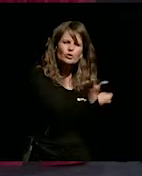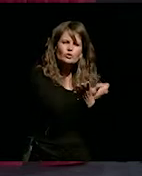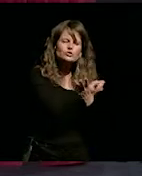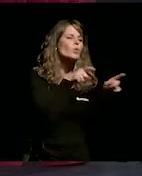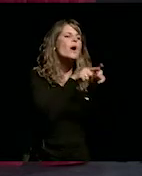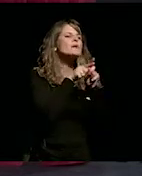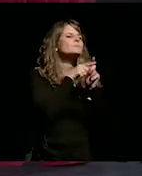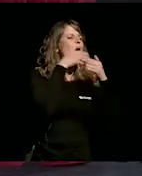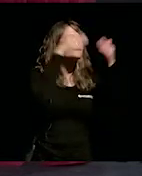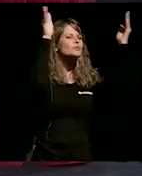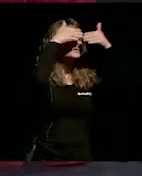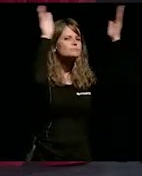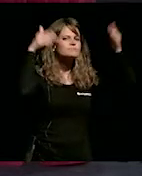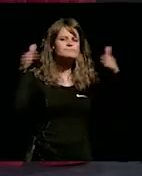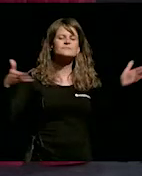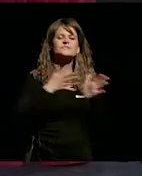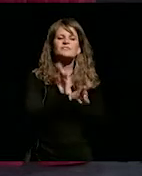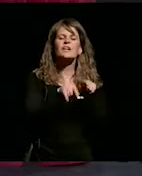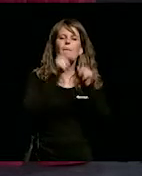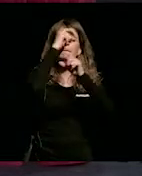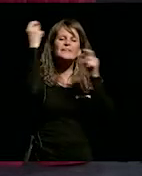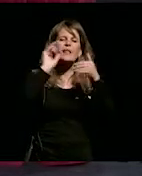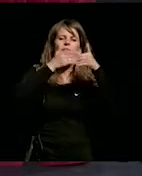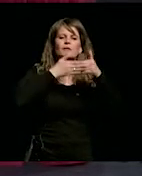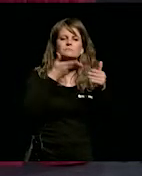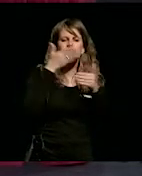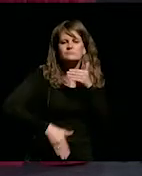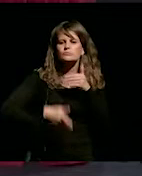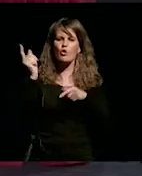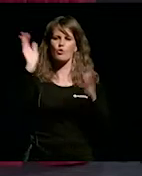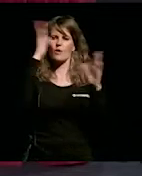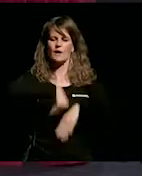miras, sin cortapisas mentales. Queremos llegar a todos,